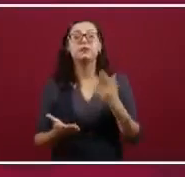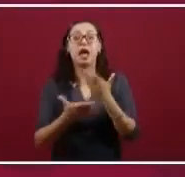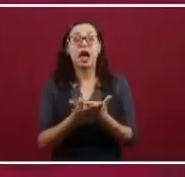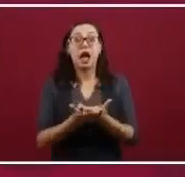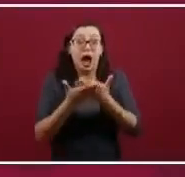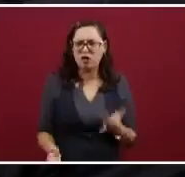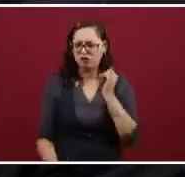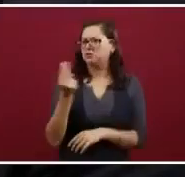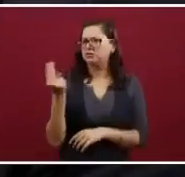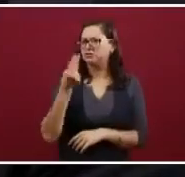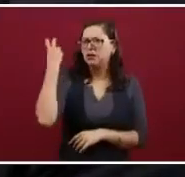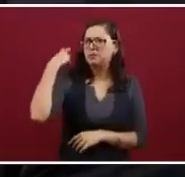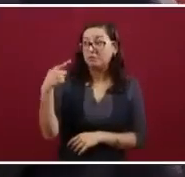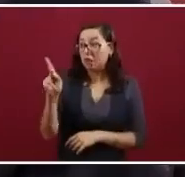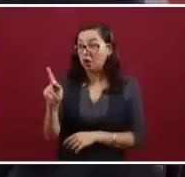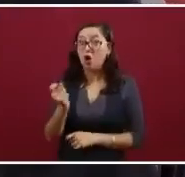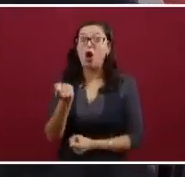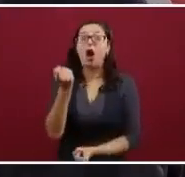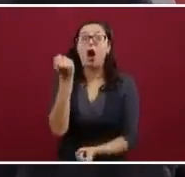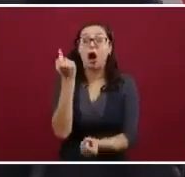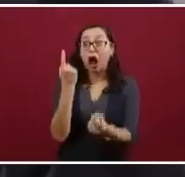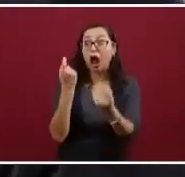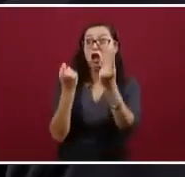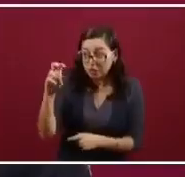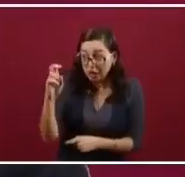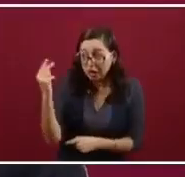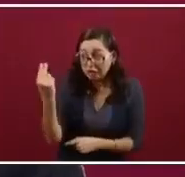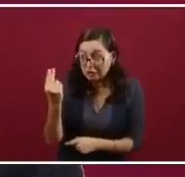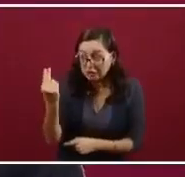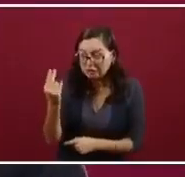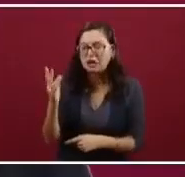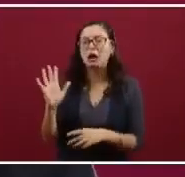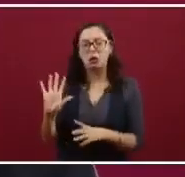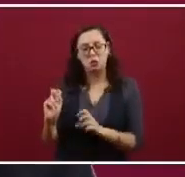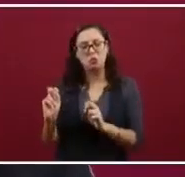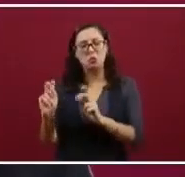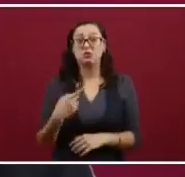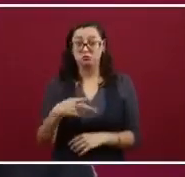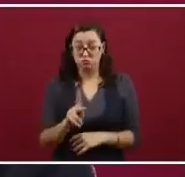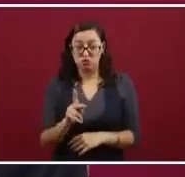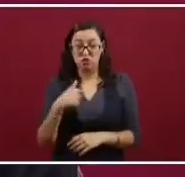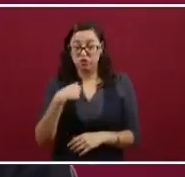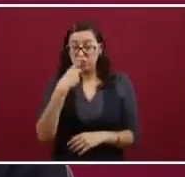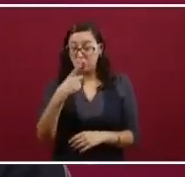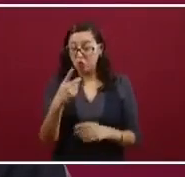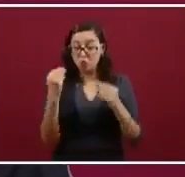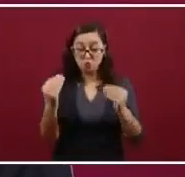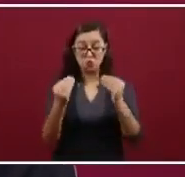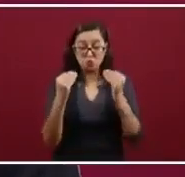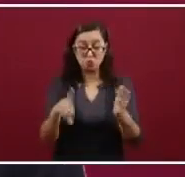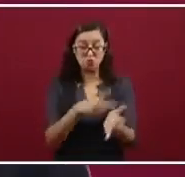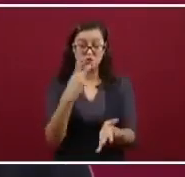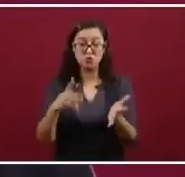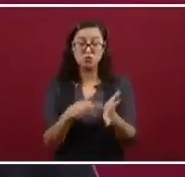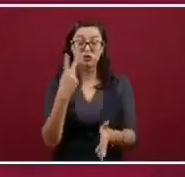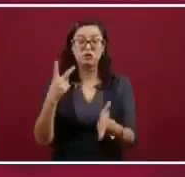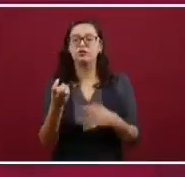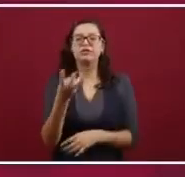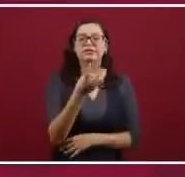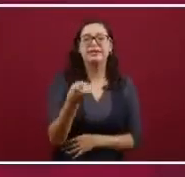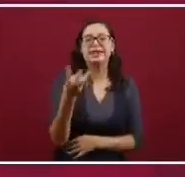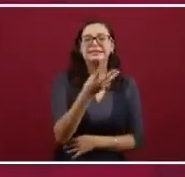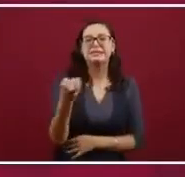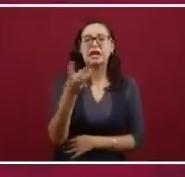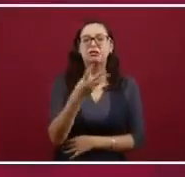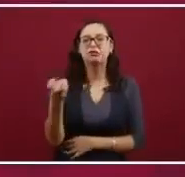también por internet. Cuando les hablo de multitudes, no estoy exagerando, ¿eh? Como hasta ahora, como 300.